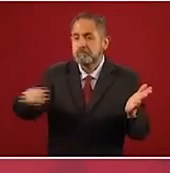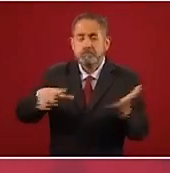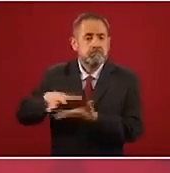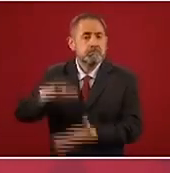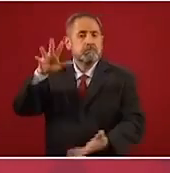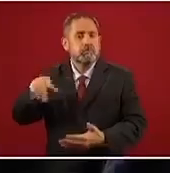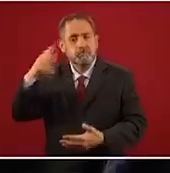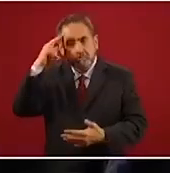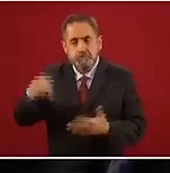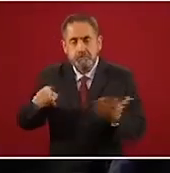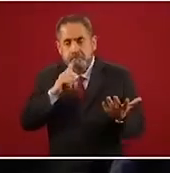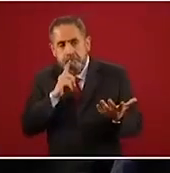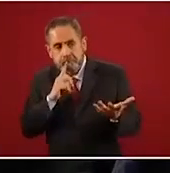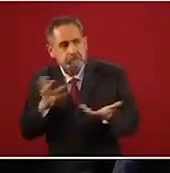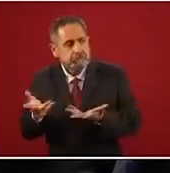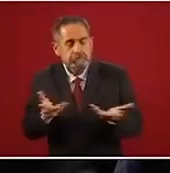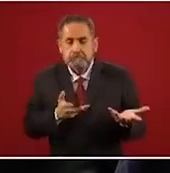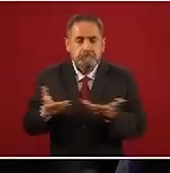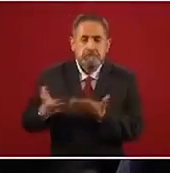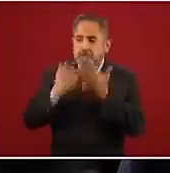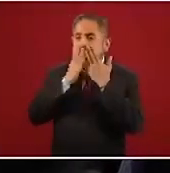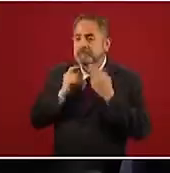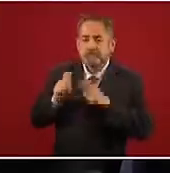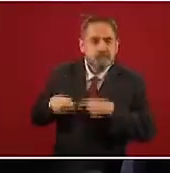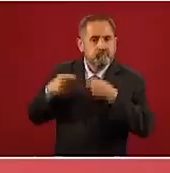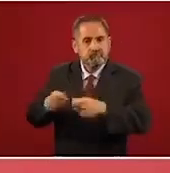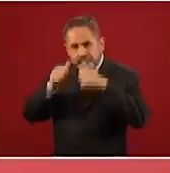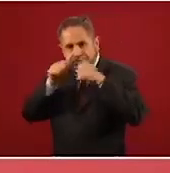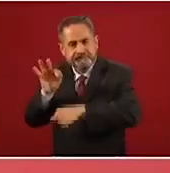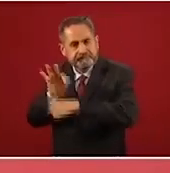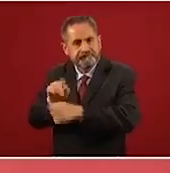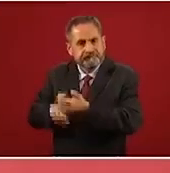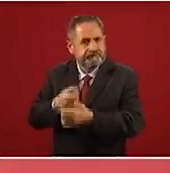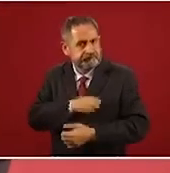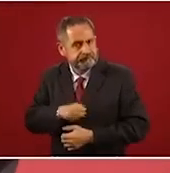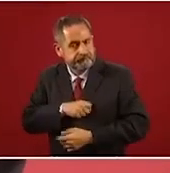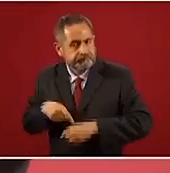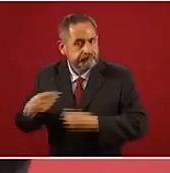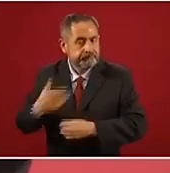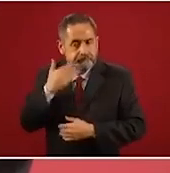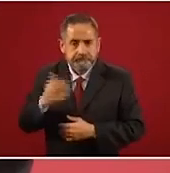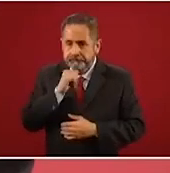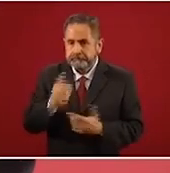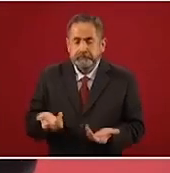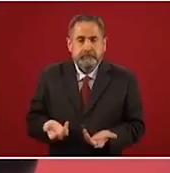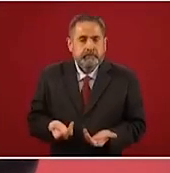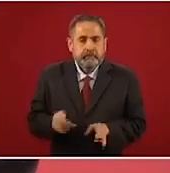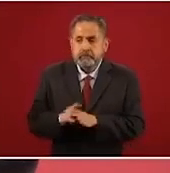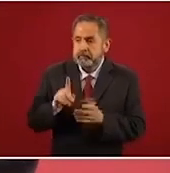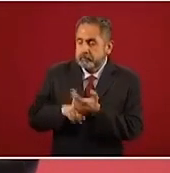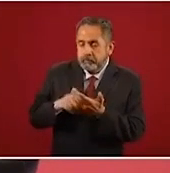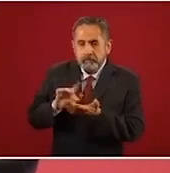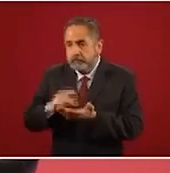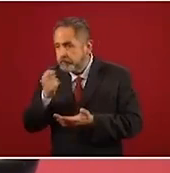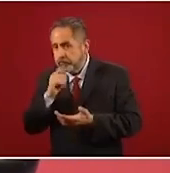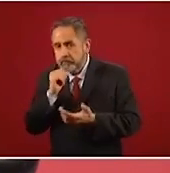mayoría de los mexicanos, no tenía garantizada la atención médica y los